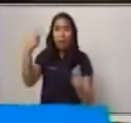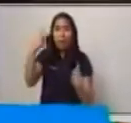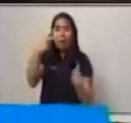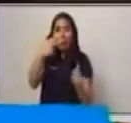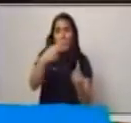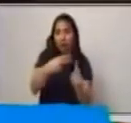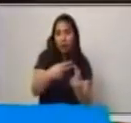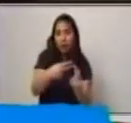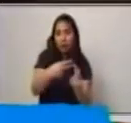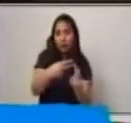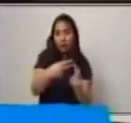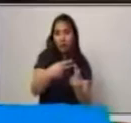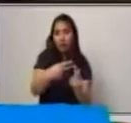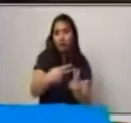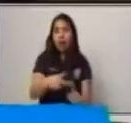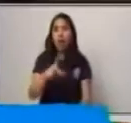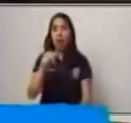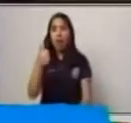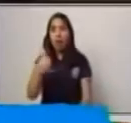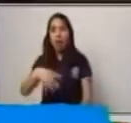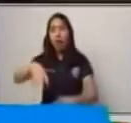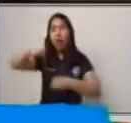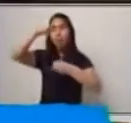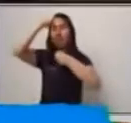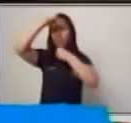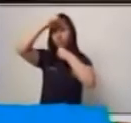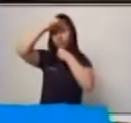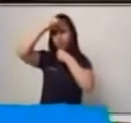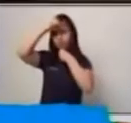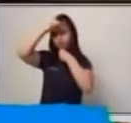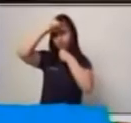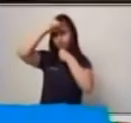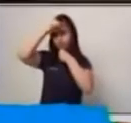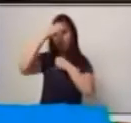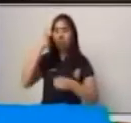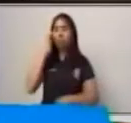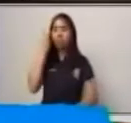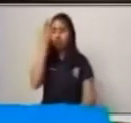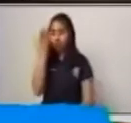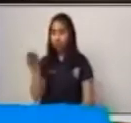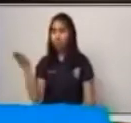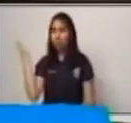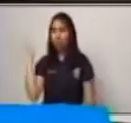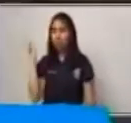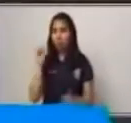oración. Recuerda, ¿qué es el núcleo?